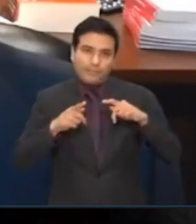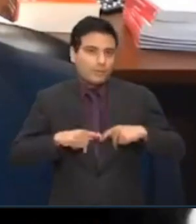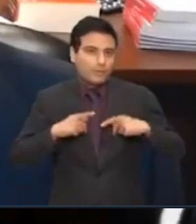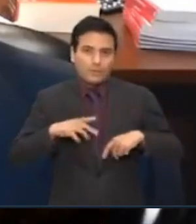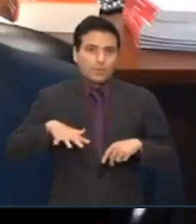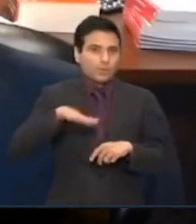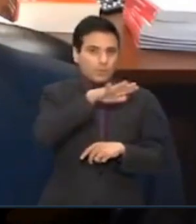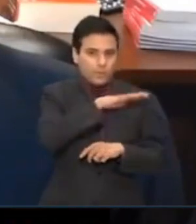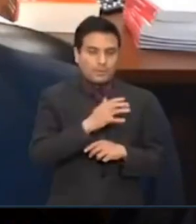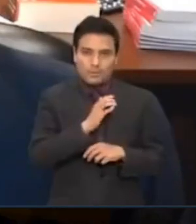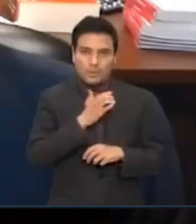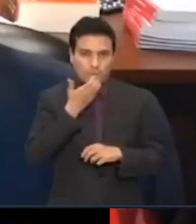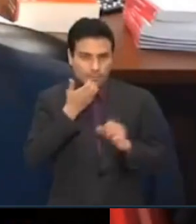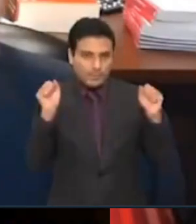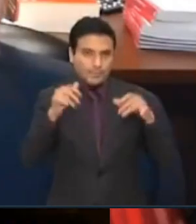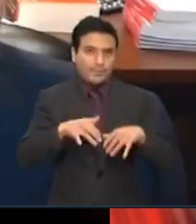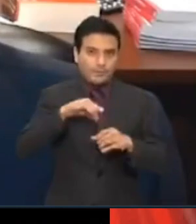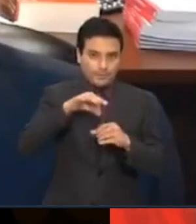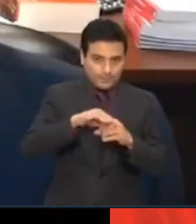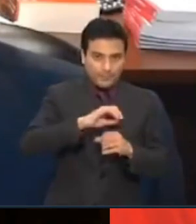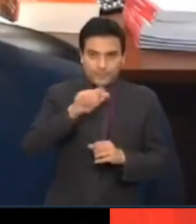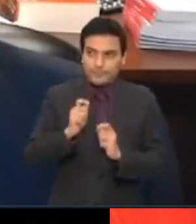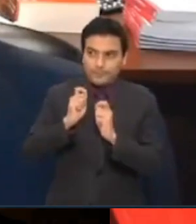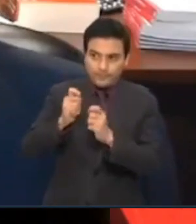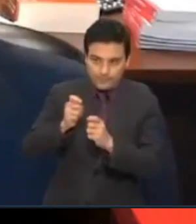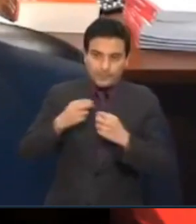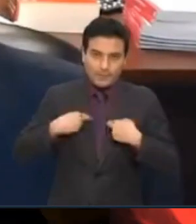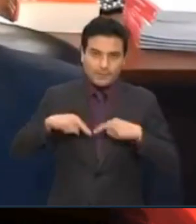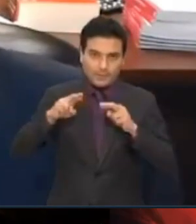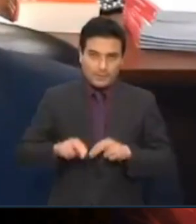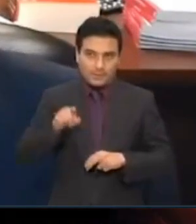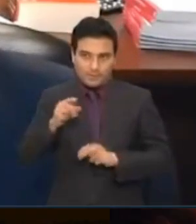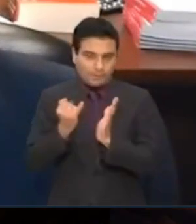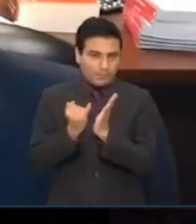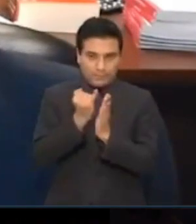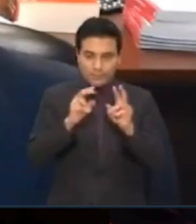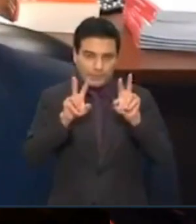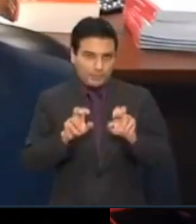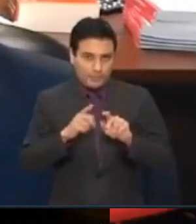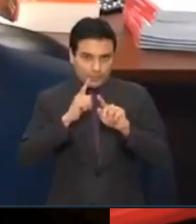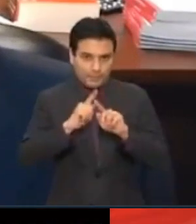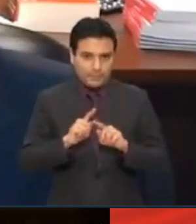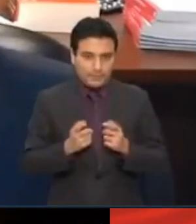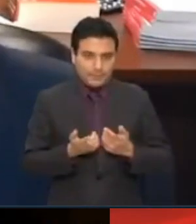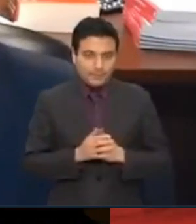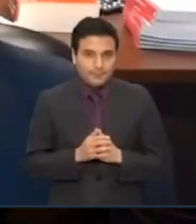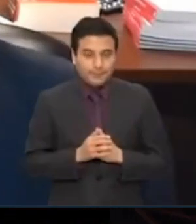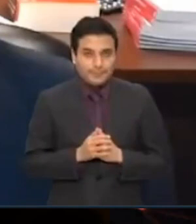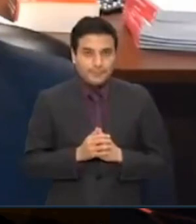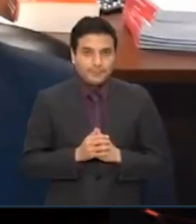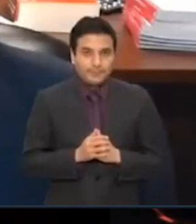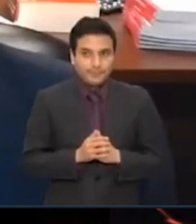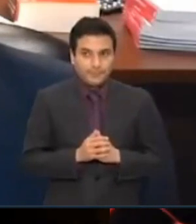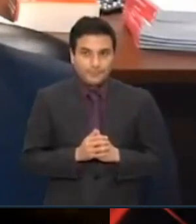elecciones para que deliberen en su nombre y en su lugar sobre las cuestiones colectivas. Para comprender a cabalidad el papel que